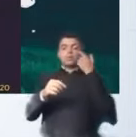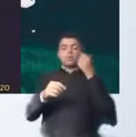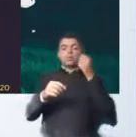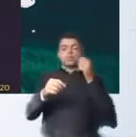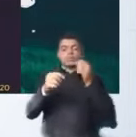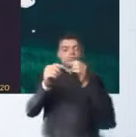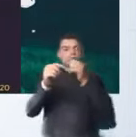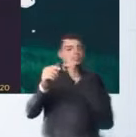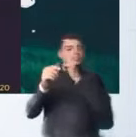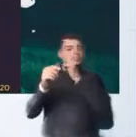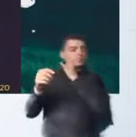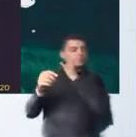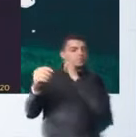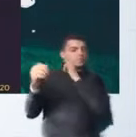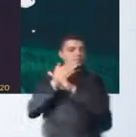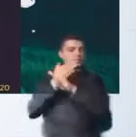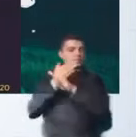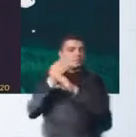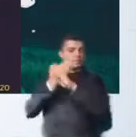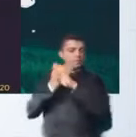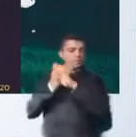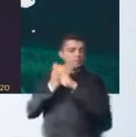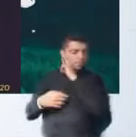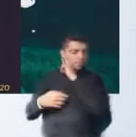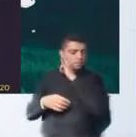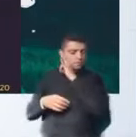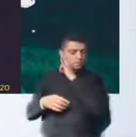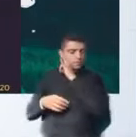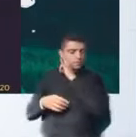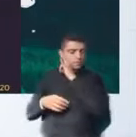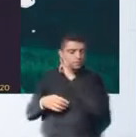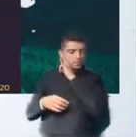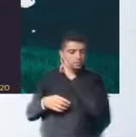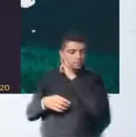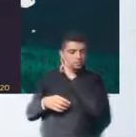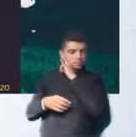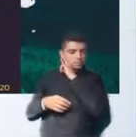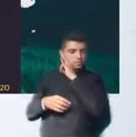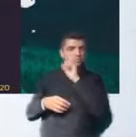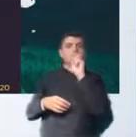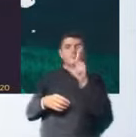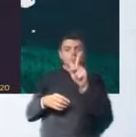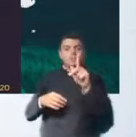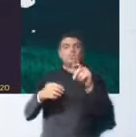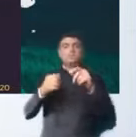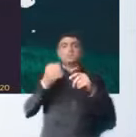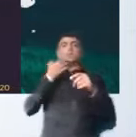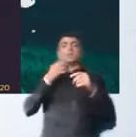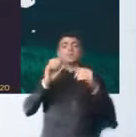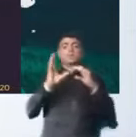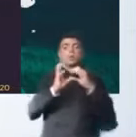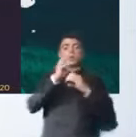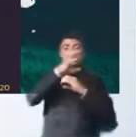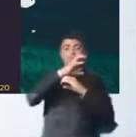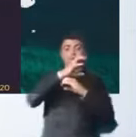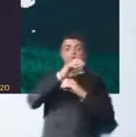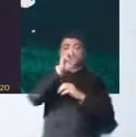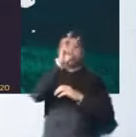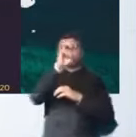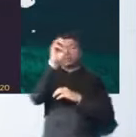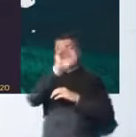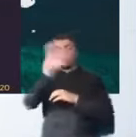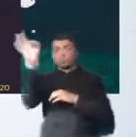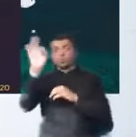El COVID-19, al 80% de las personas que va a infectar, no va a pasar de una gripa. El 80% de las personas,